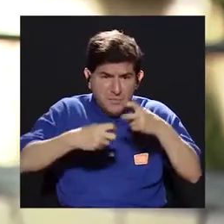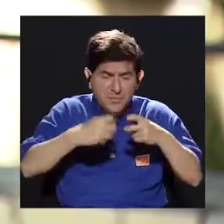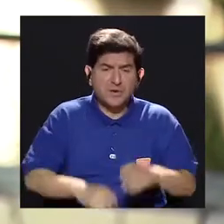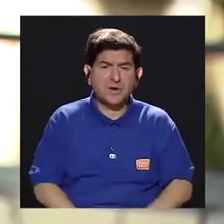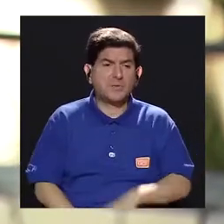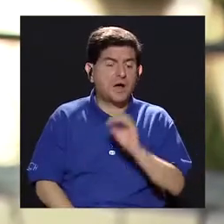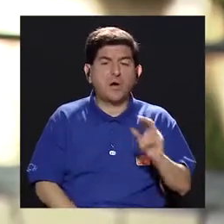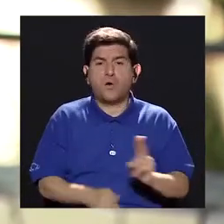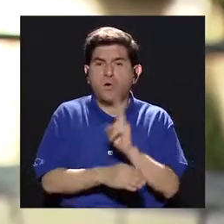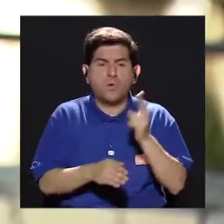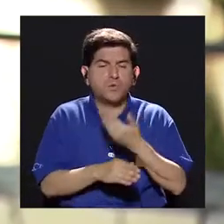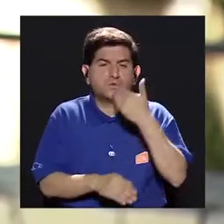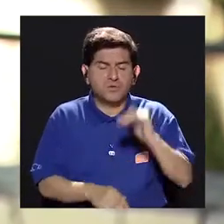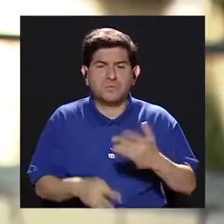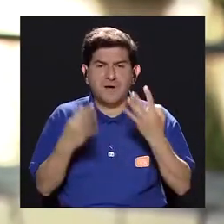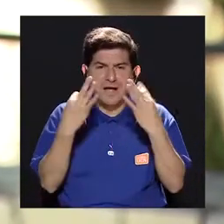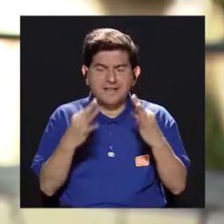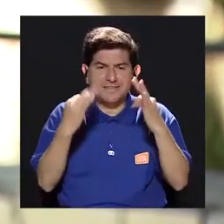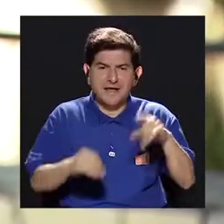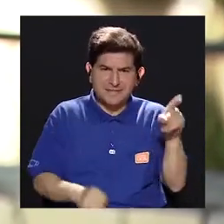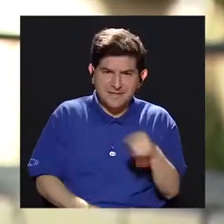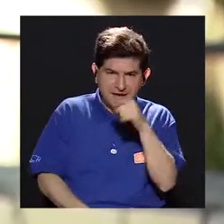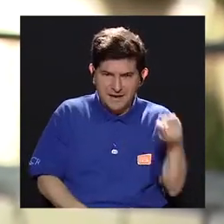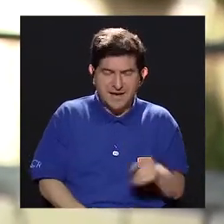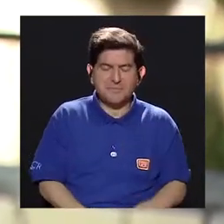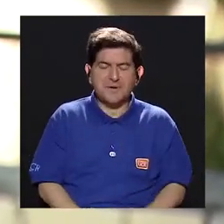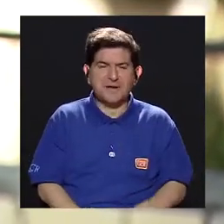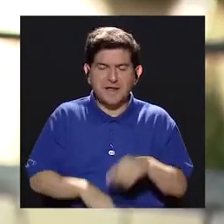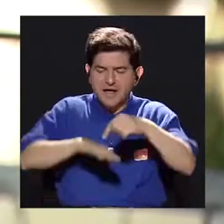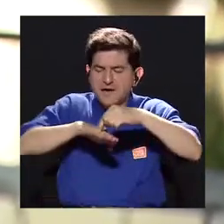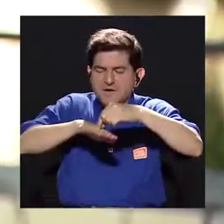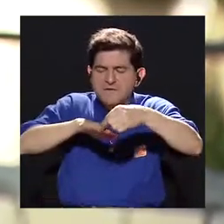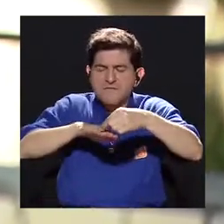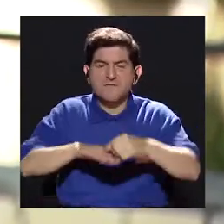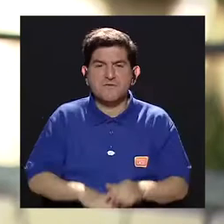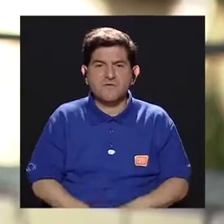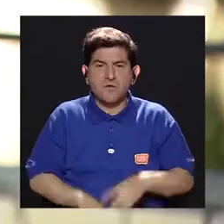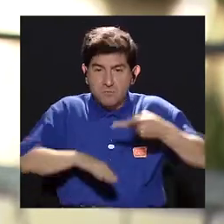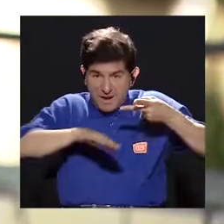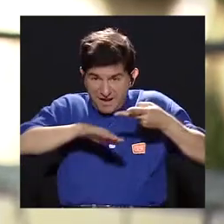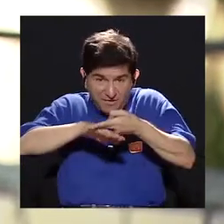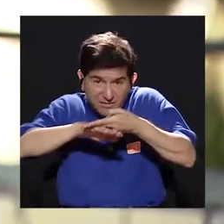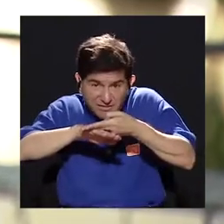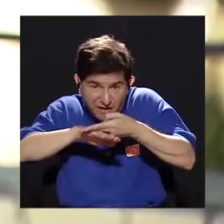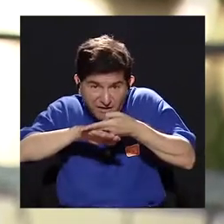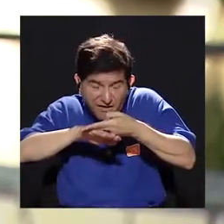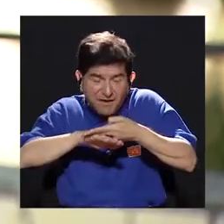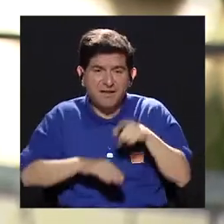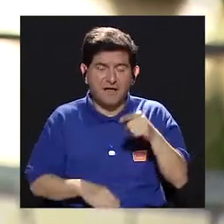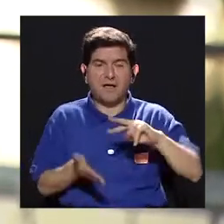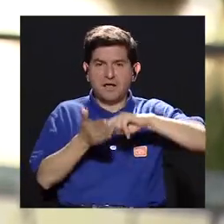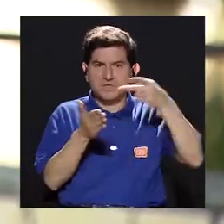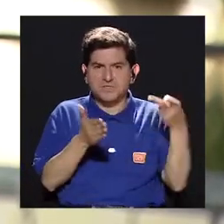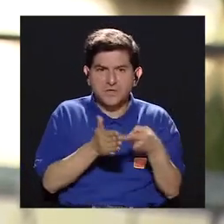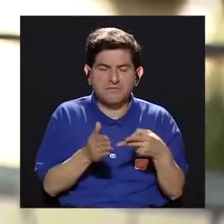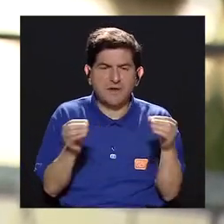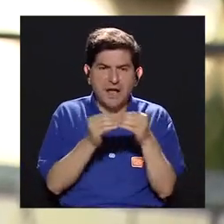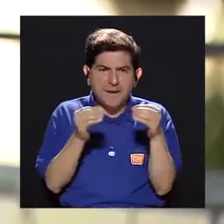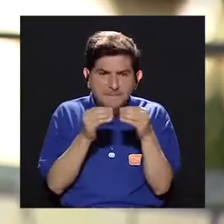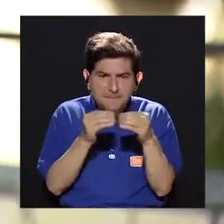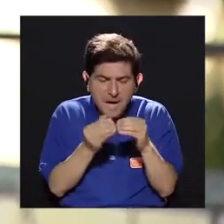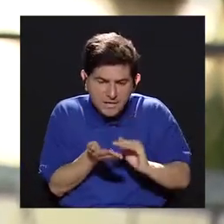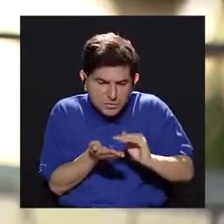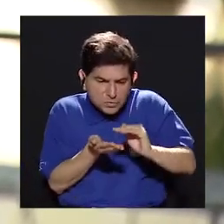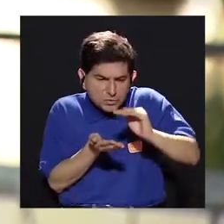El mal uso de querer autoquitarse, por ejemplo, callosidades en la casa con algo filoso, cortarlas, eso traería que se haga